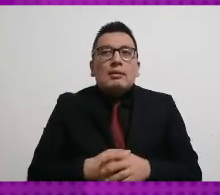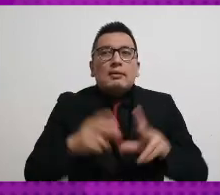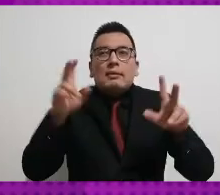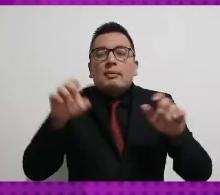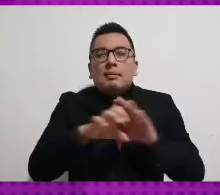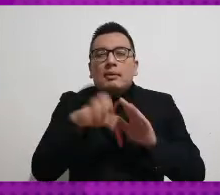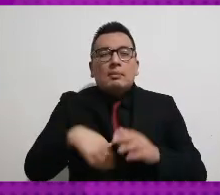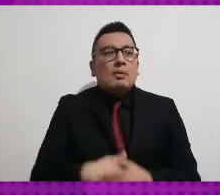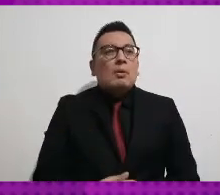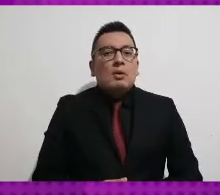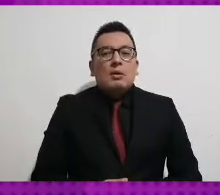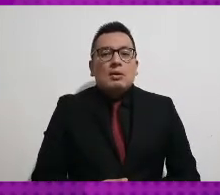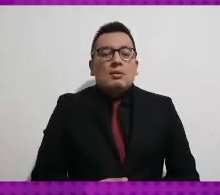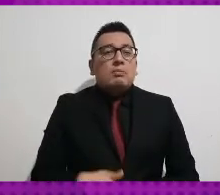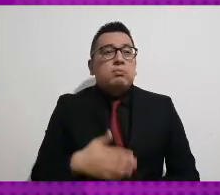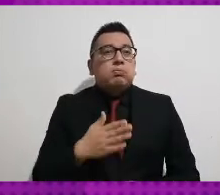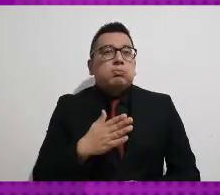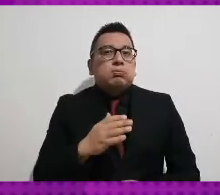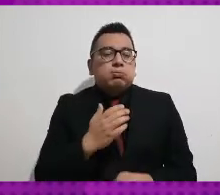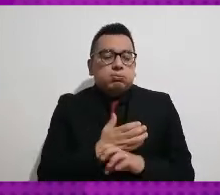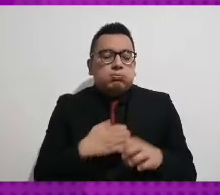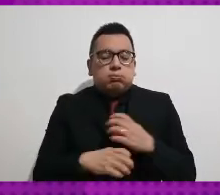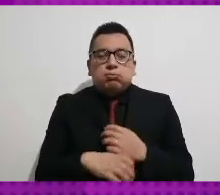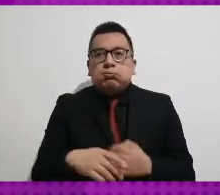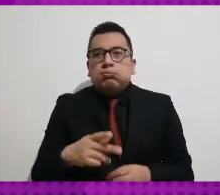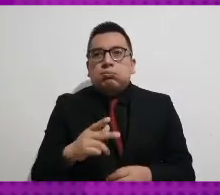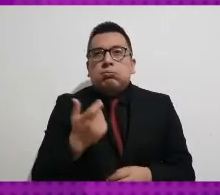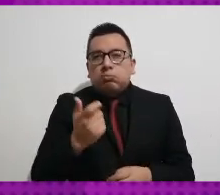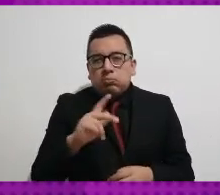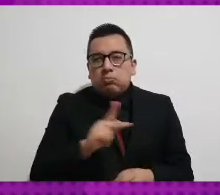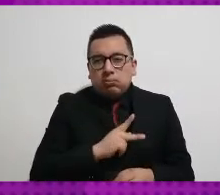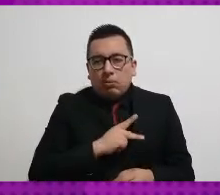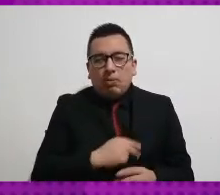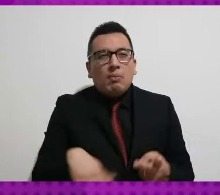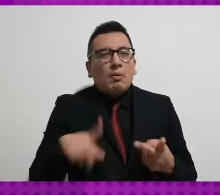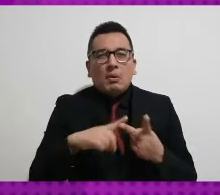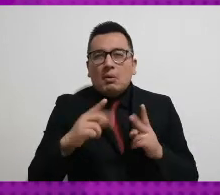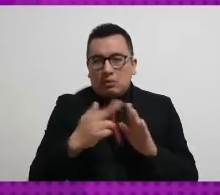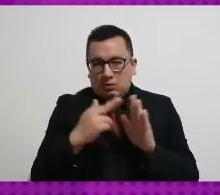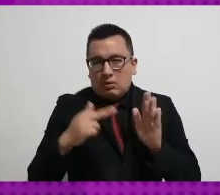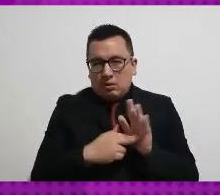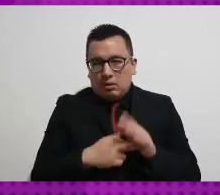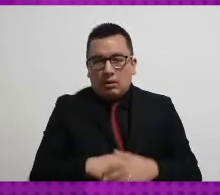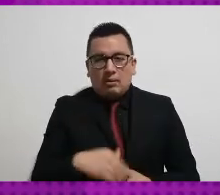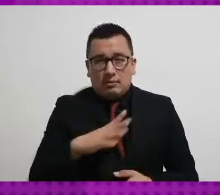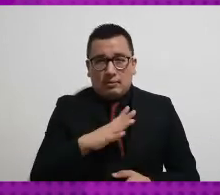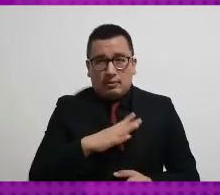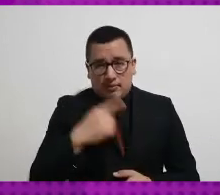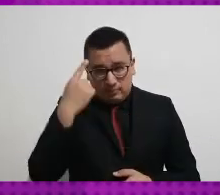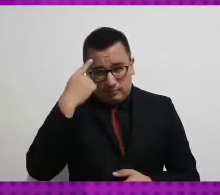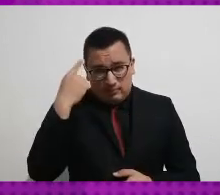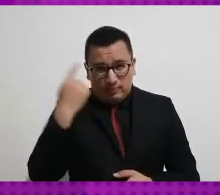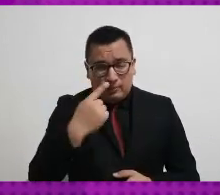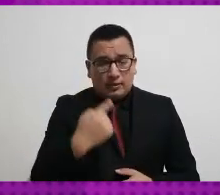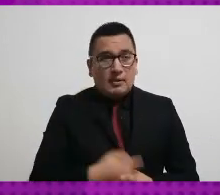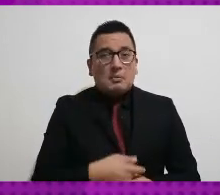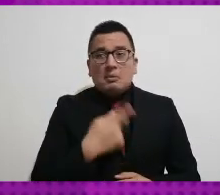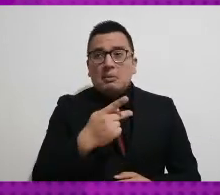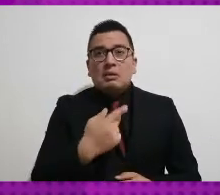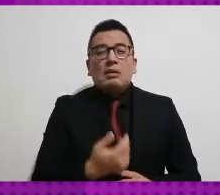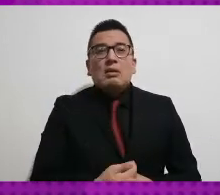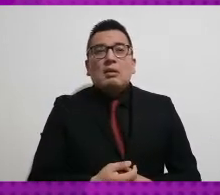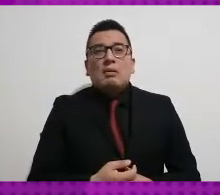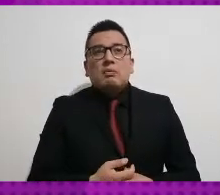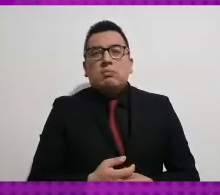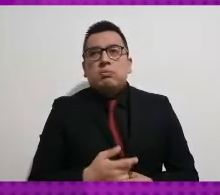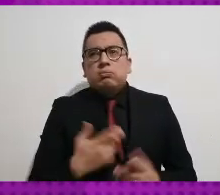temas de declaración patrimonial, damos a conocer las páginas y reglamentos que son de utilidad para que lleven a cabo